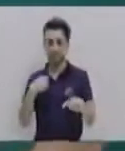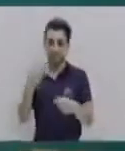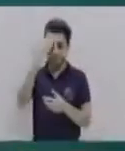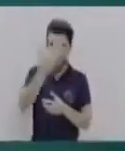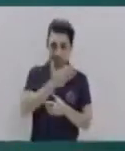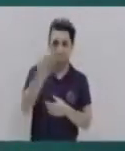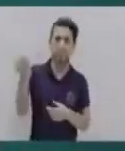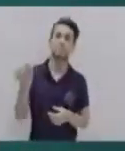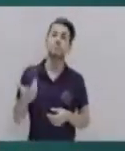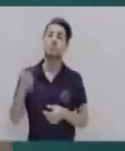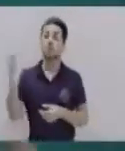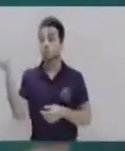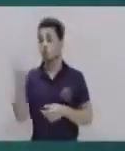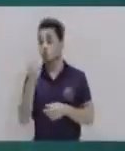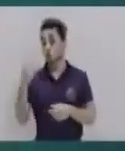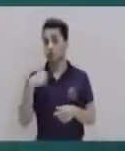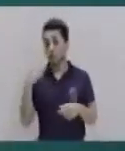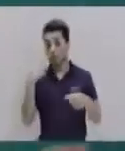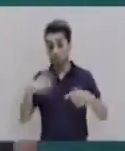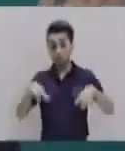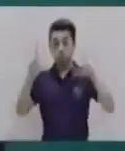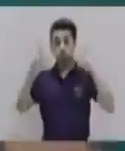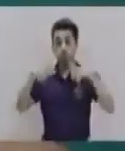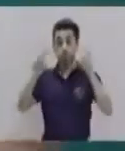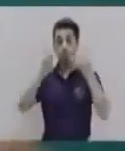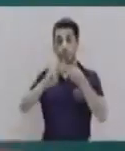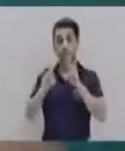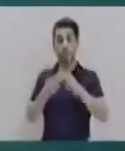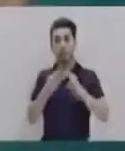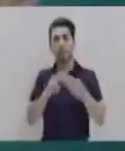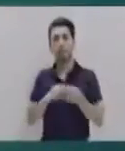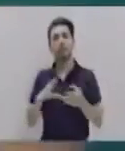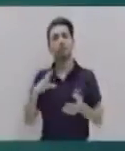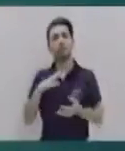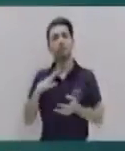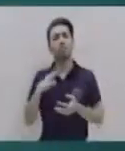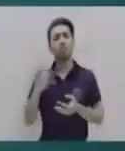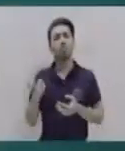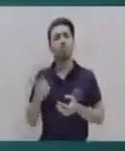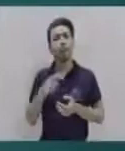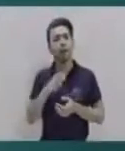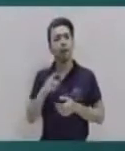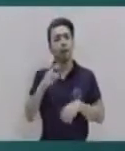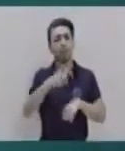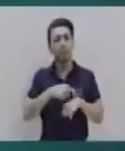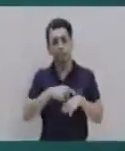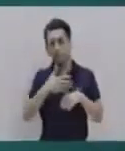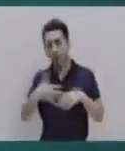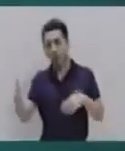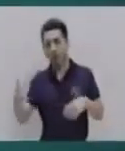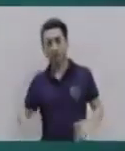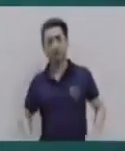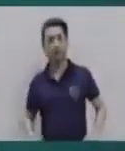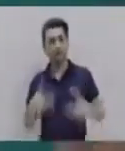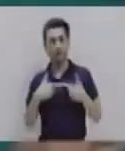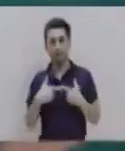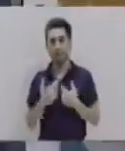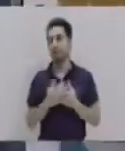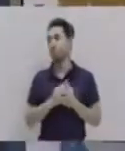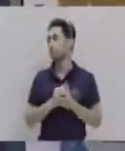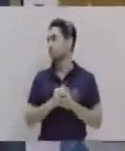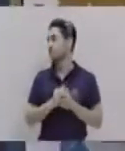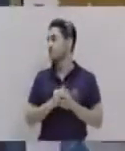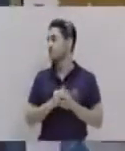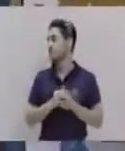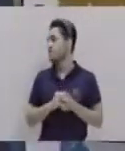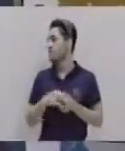las cápsulas que hemos visto acerca de matemáticas tienen un momento de aplicación en la vida real, Claudia. Hoy vamos